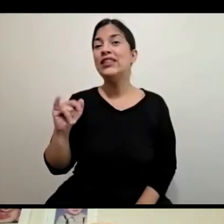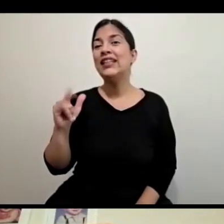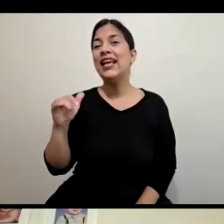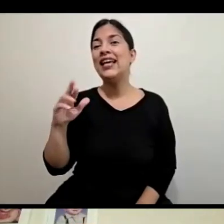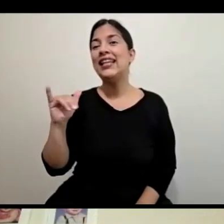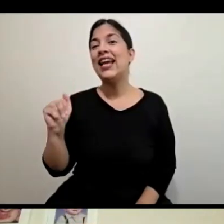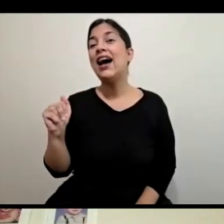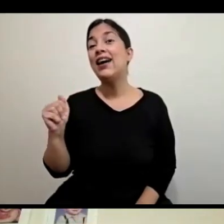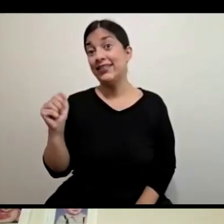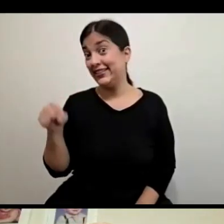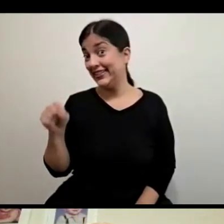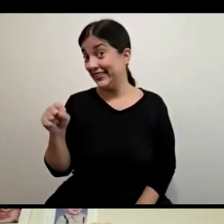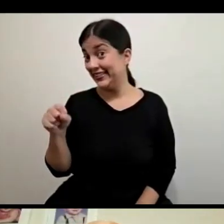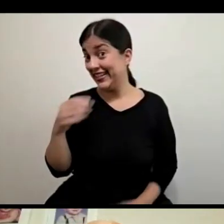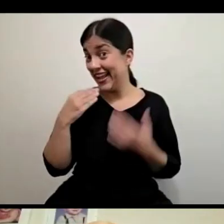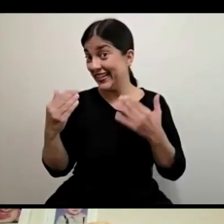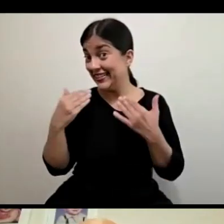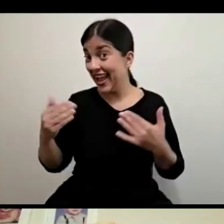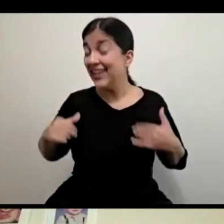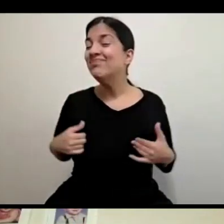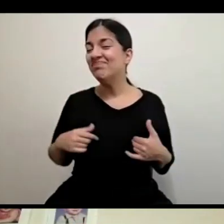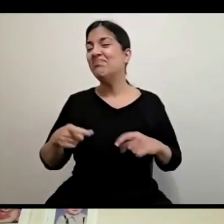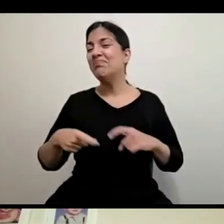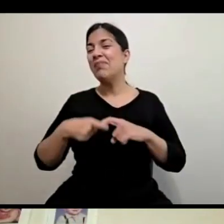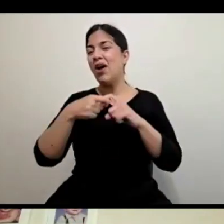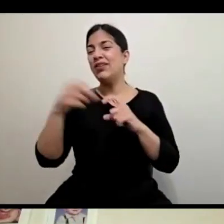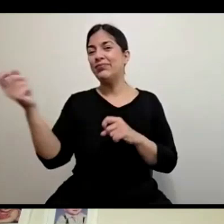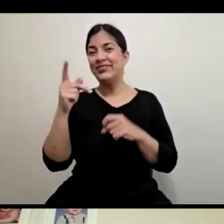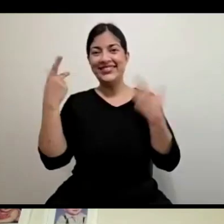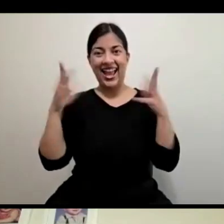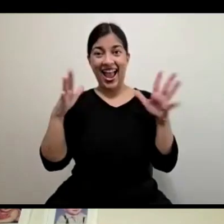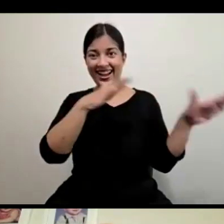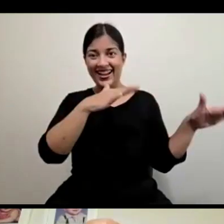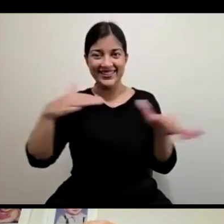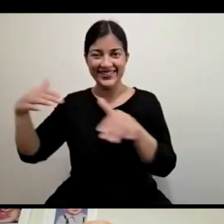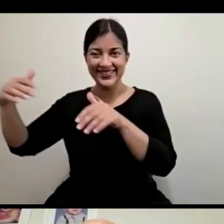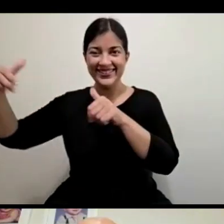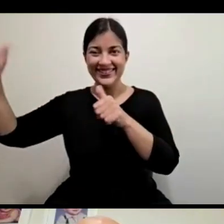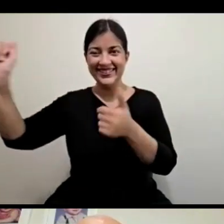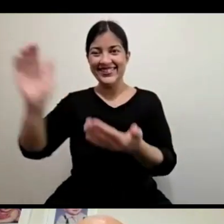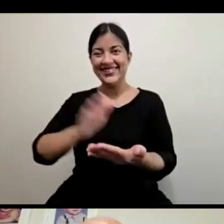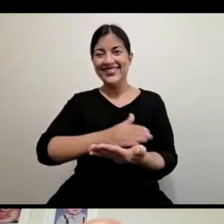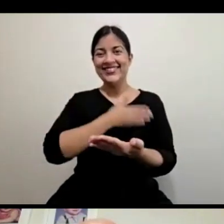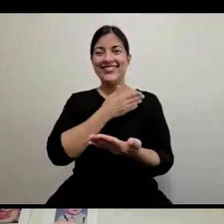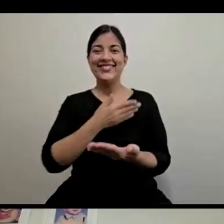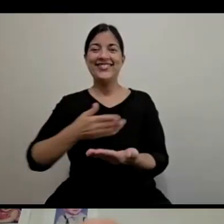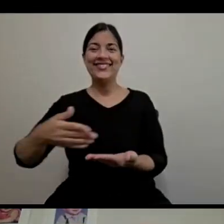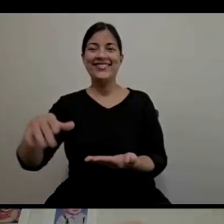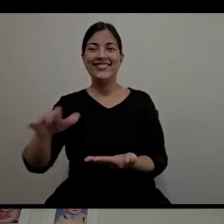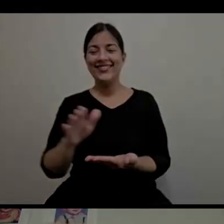escena. Gracias. Bueno, vamos a una pausilla y venimos ya. Llévatelo, Cheran.